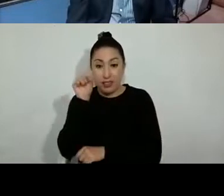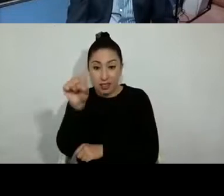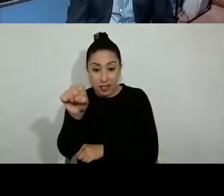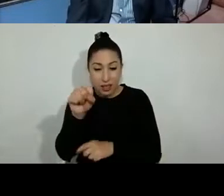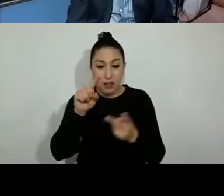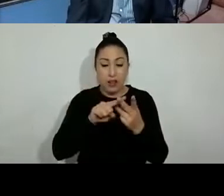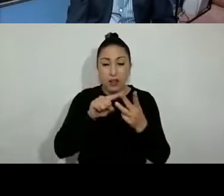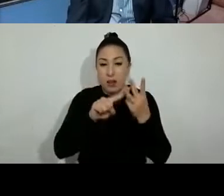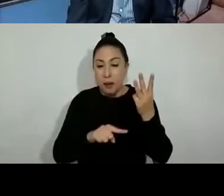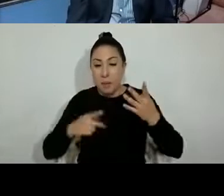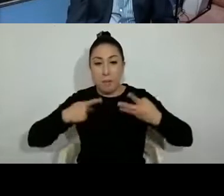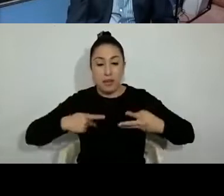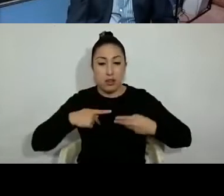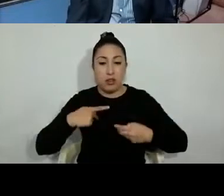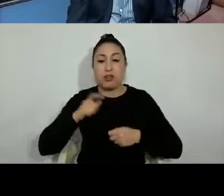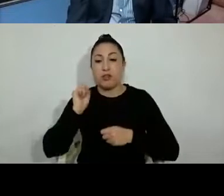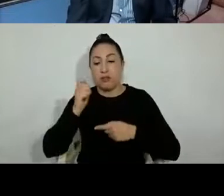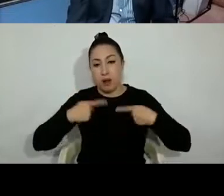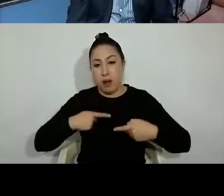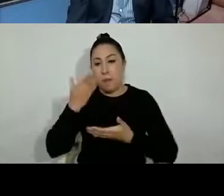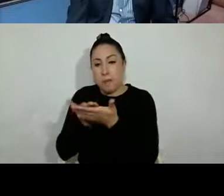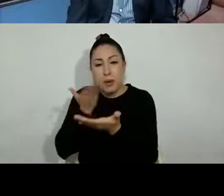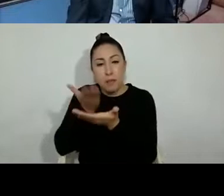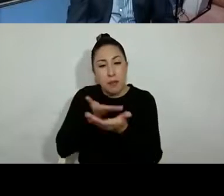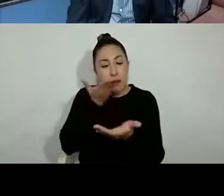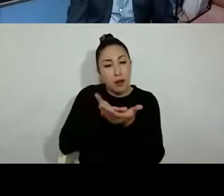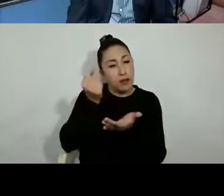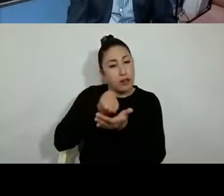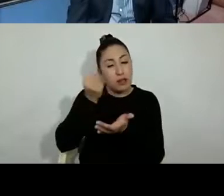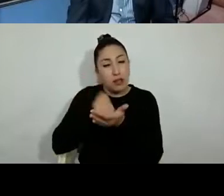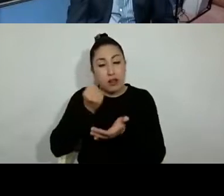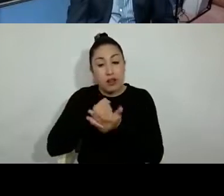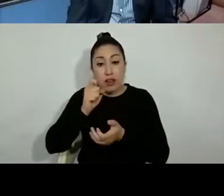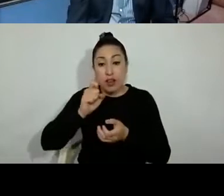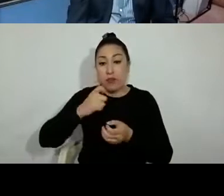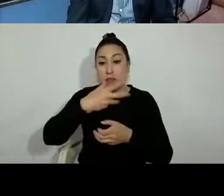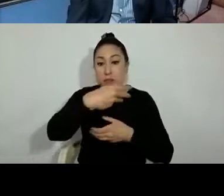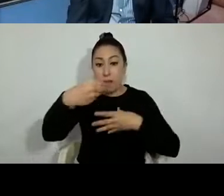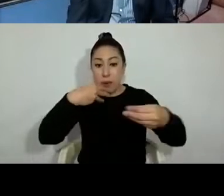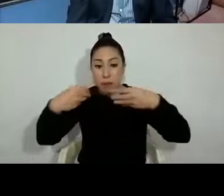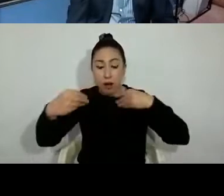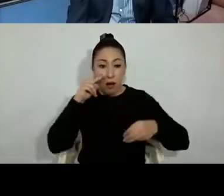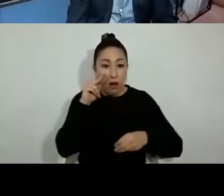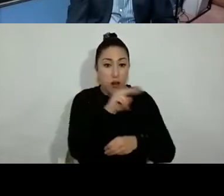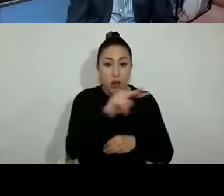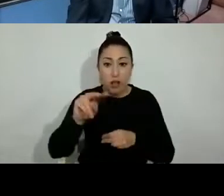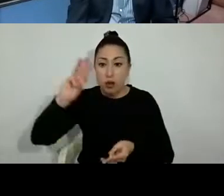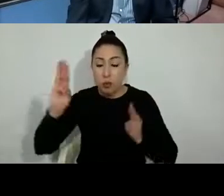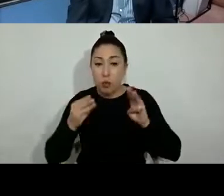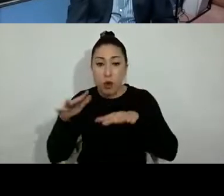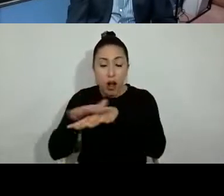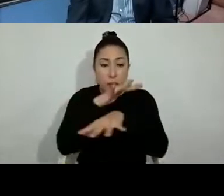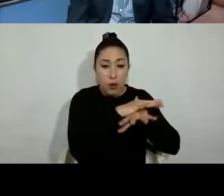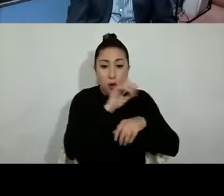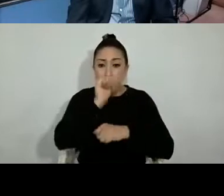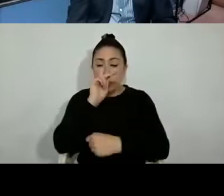de los trabajadores se internacionalizan o el derecho laboral pasará